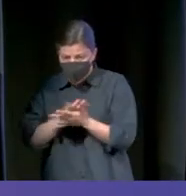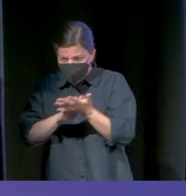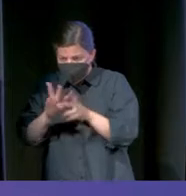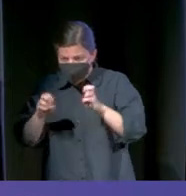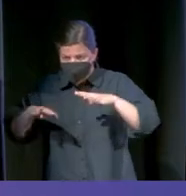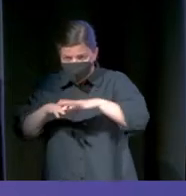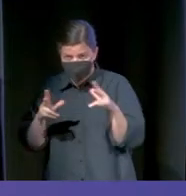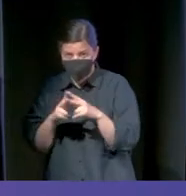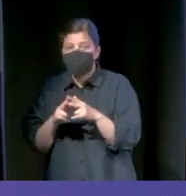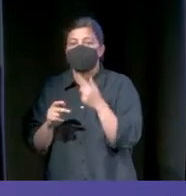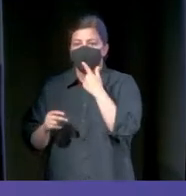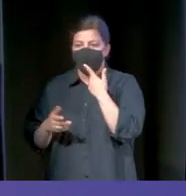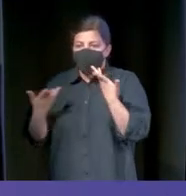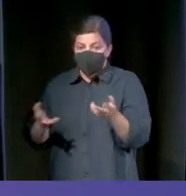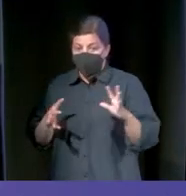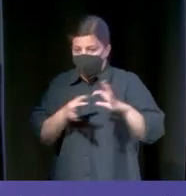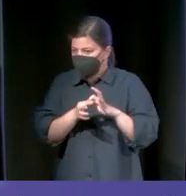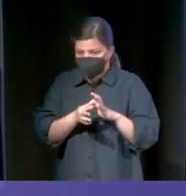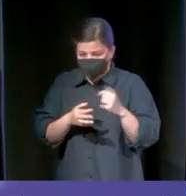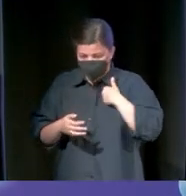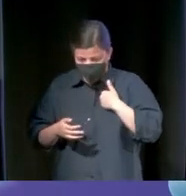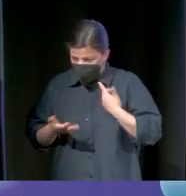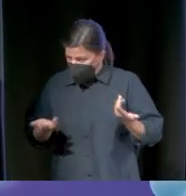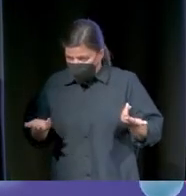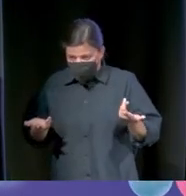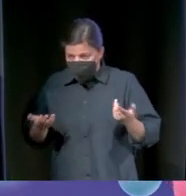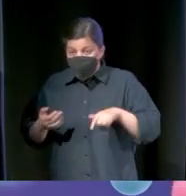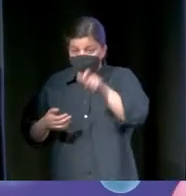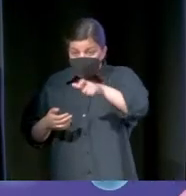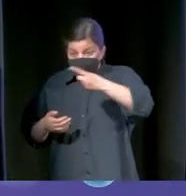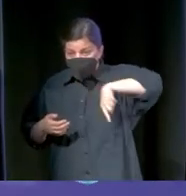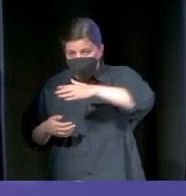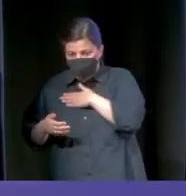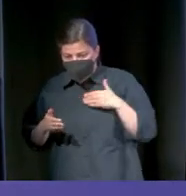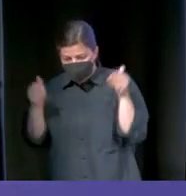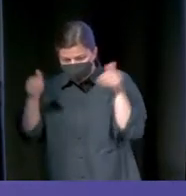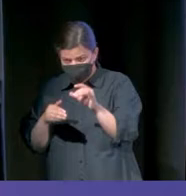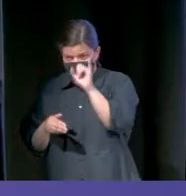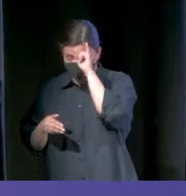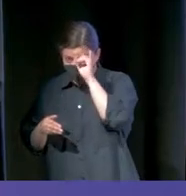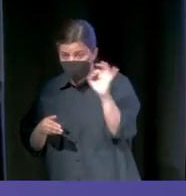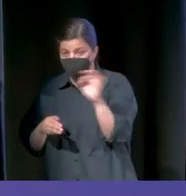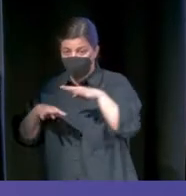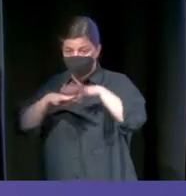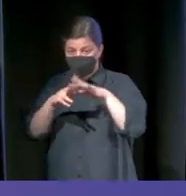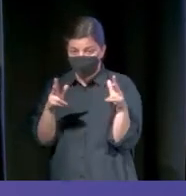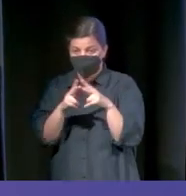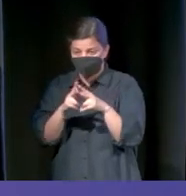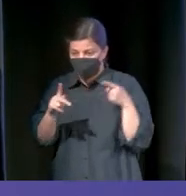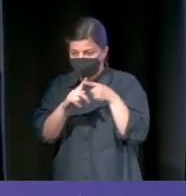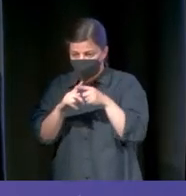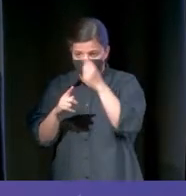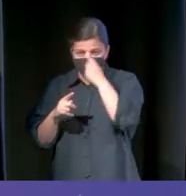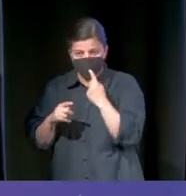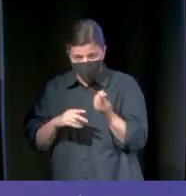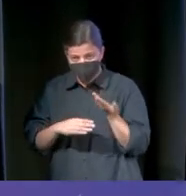de redes sociales y he dicho sin ser nada de eso yo lo primero gente que se quiere focalizar en instagram o en redes sociales para crearse un perfil